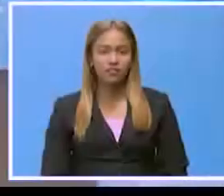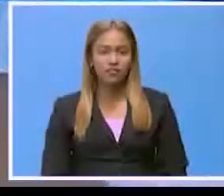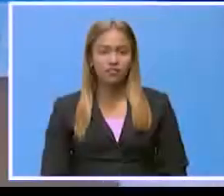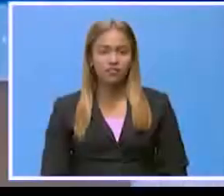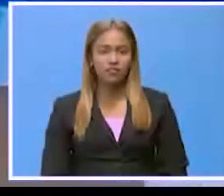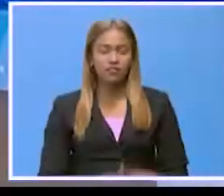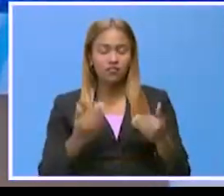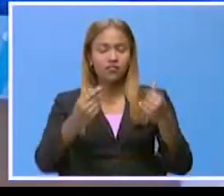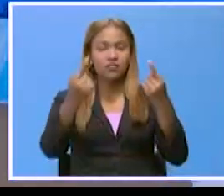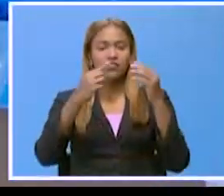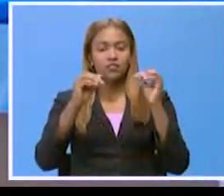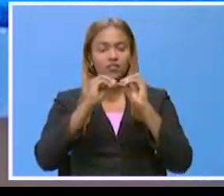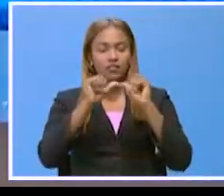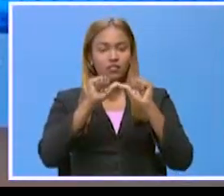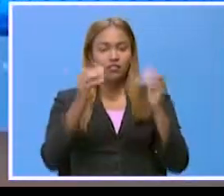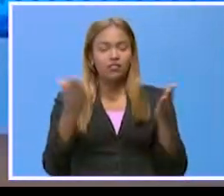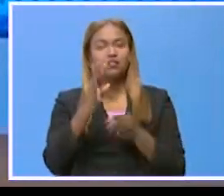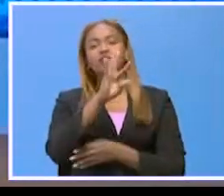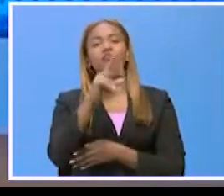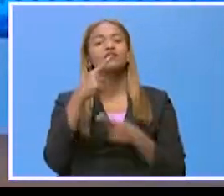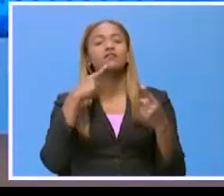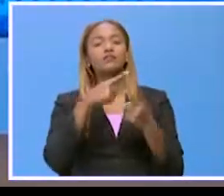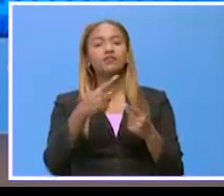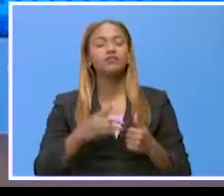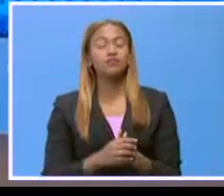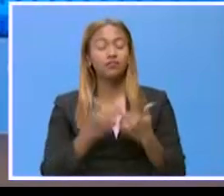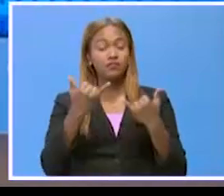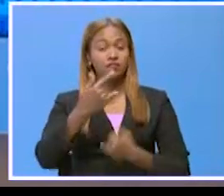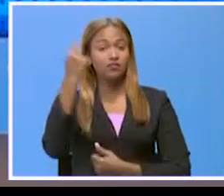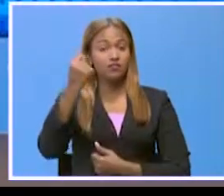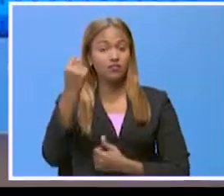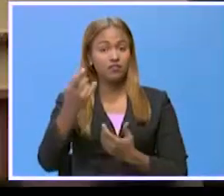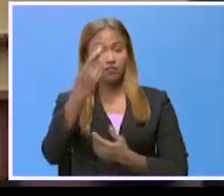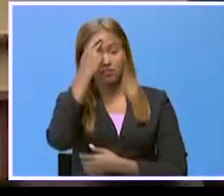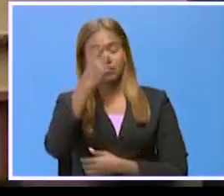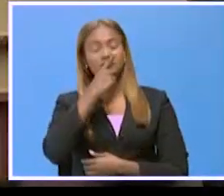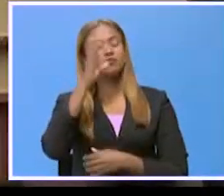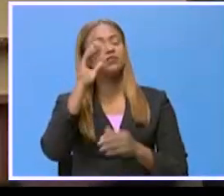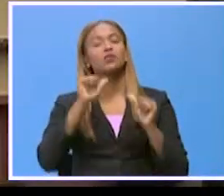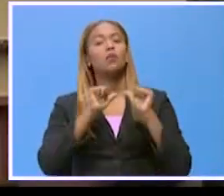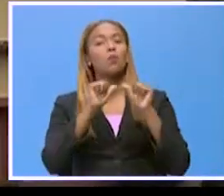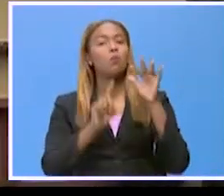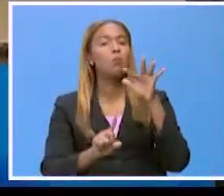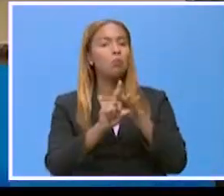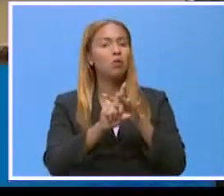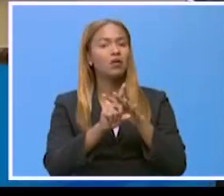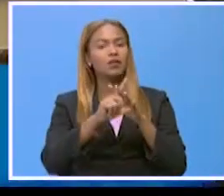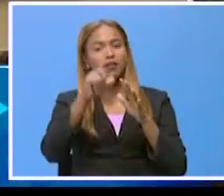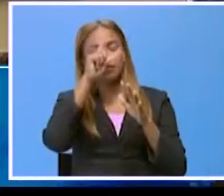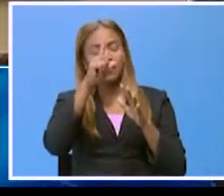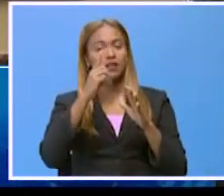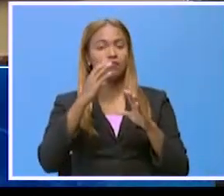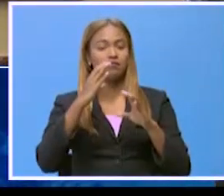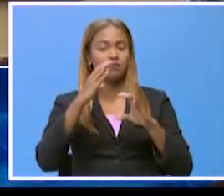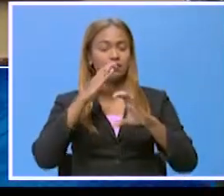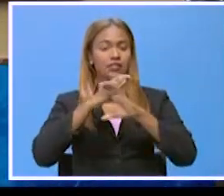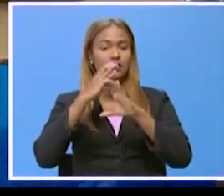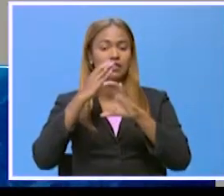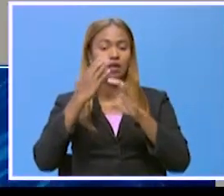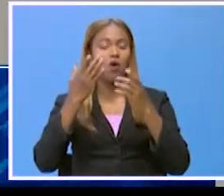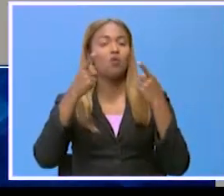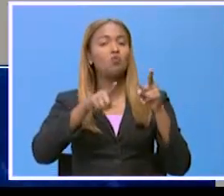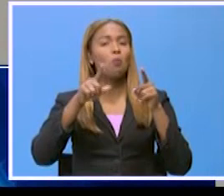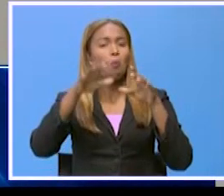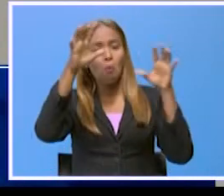amigos a que estamos de vuelta en cuatro red de noticias este martes el país seguirá con la incidencia del transporte de humedad